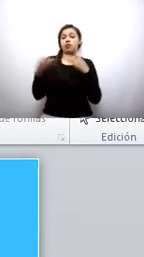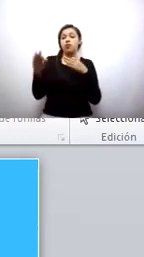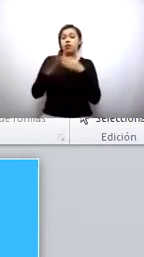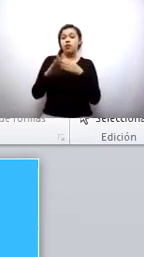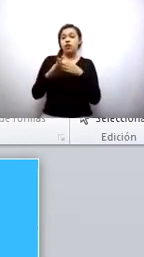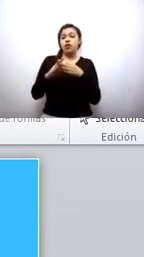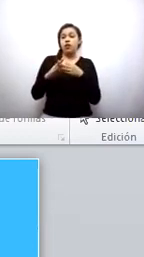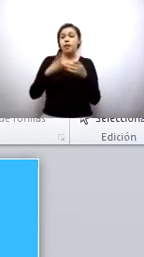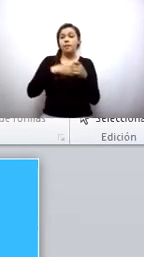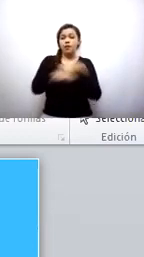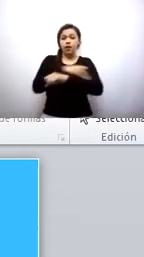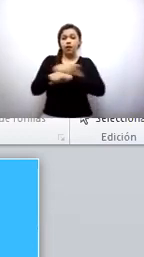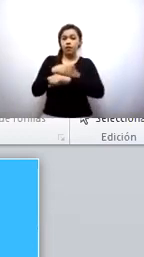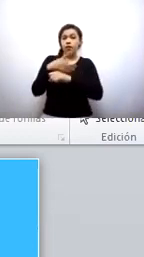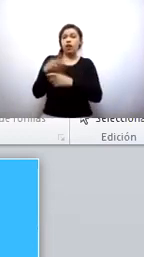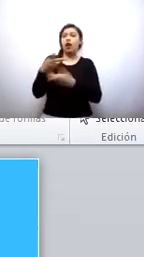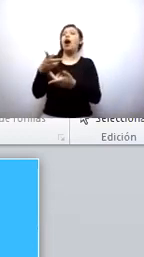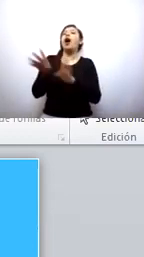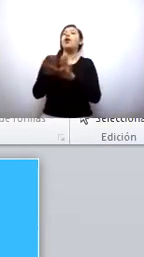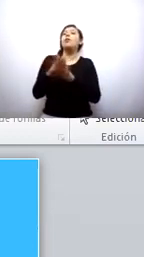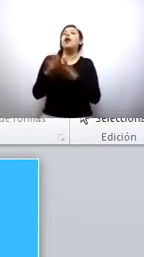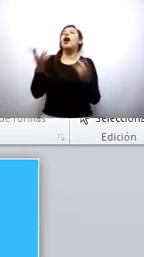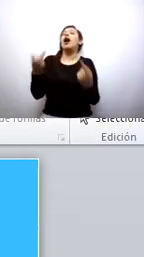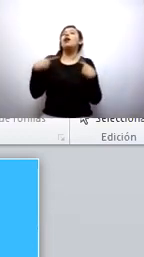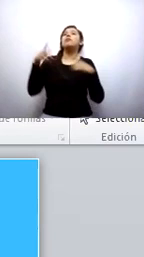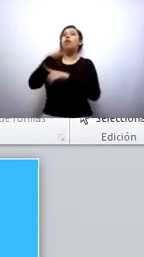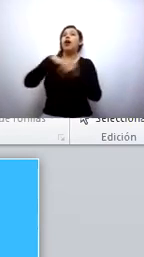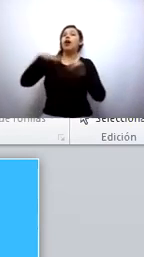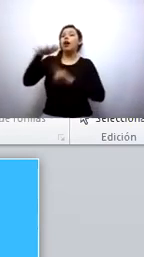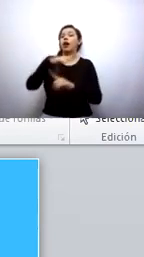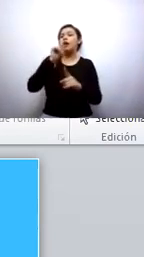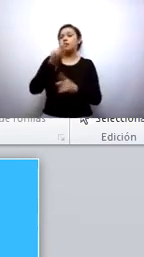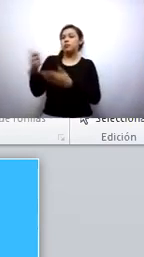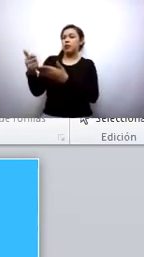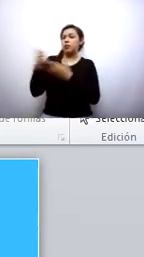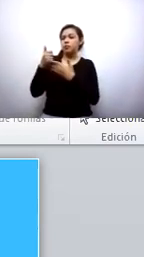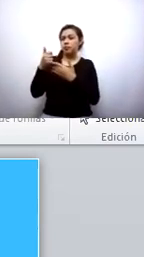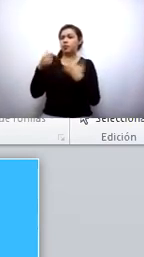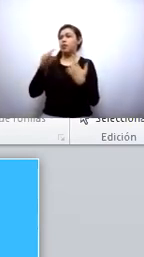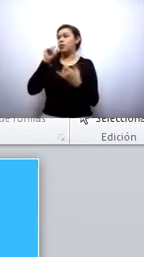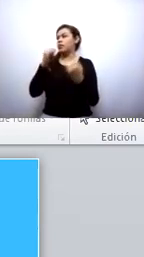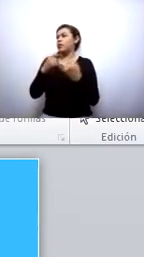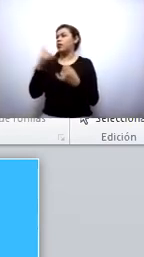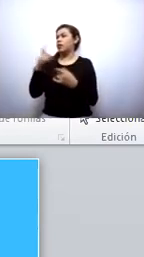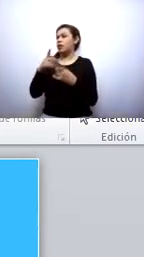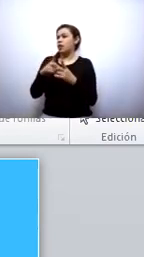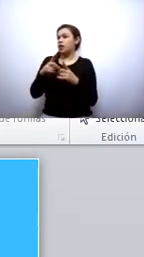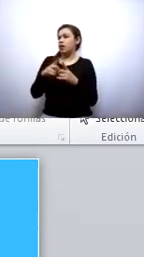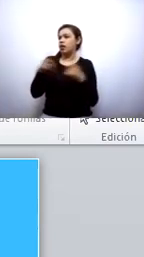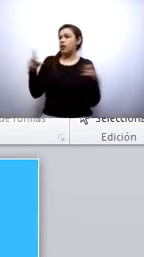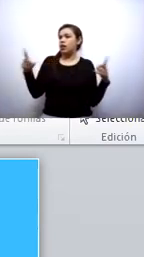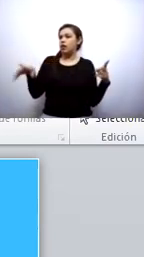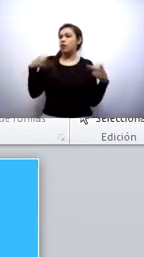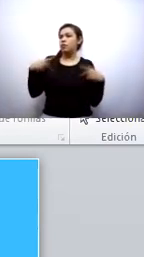cuidar mi familia? Pues con el apoyo de todos los que están a mi alrededor. Mejorar el desempeño personal, que